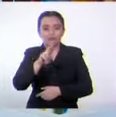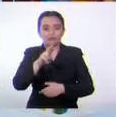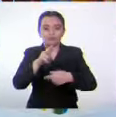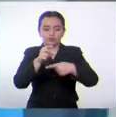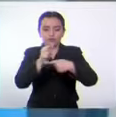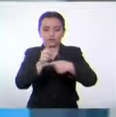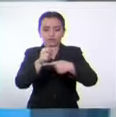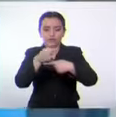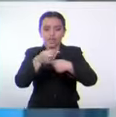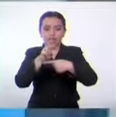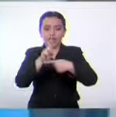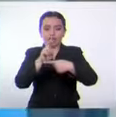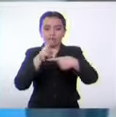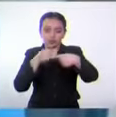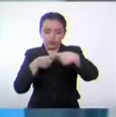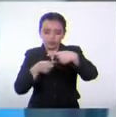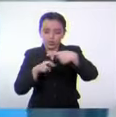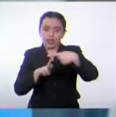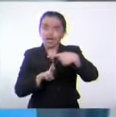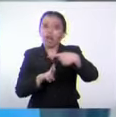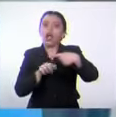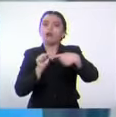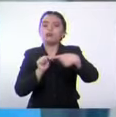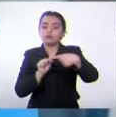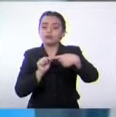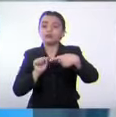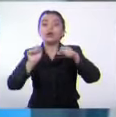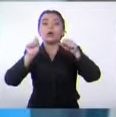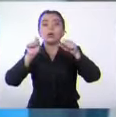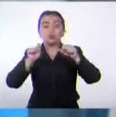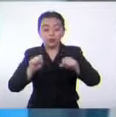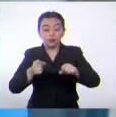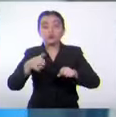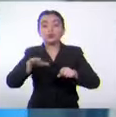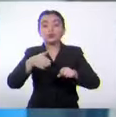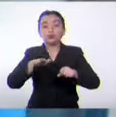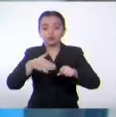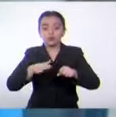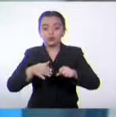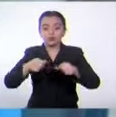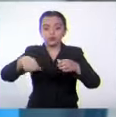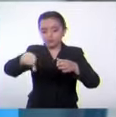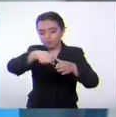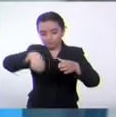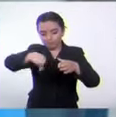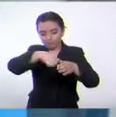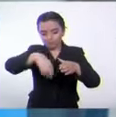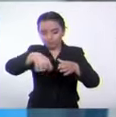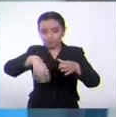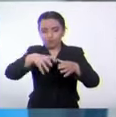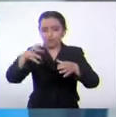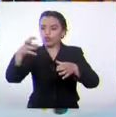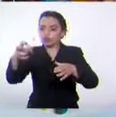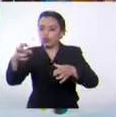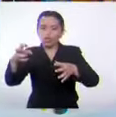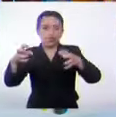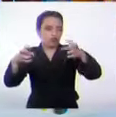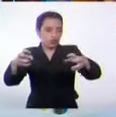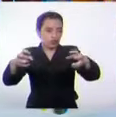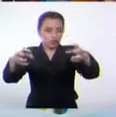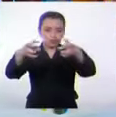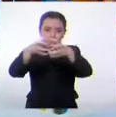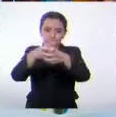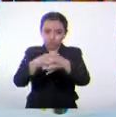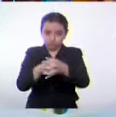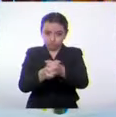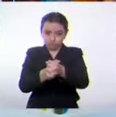disolución. Este suele emplearse para las disoluciones sólido-sólido.